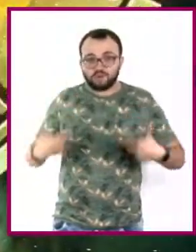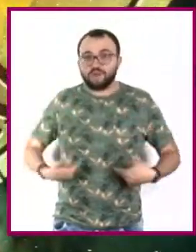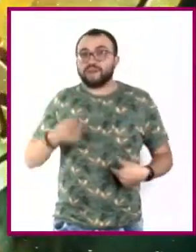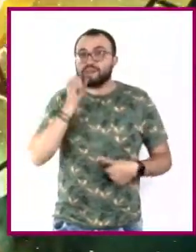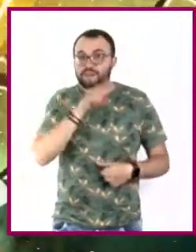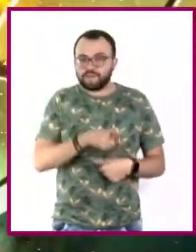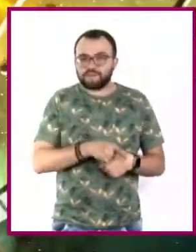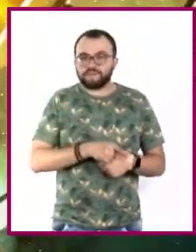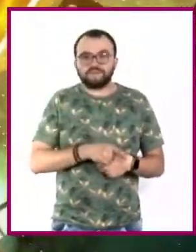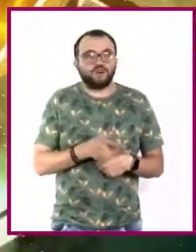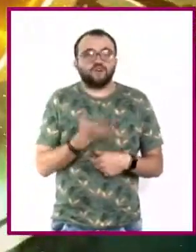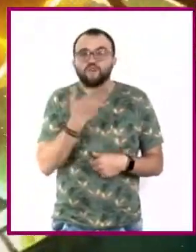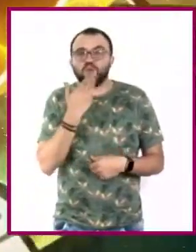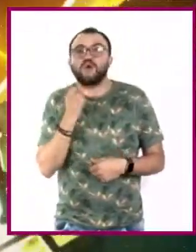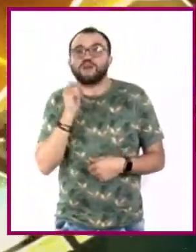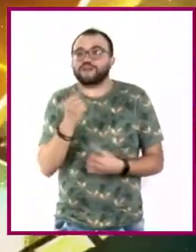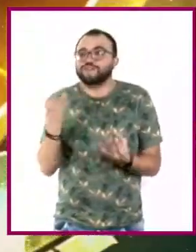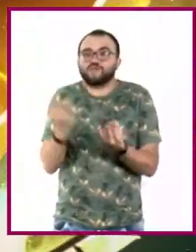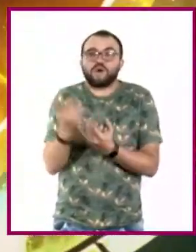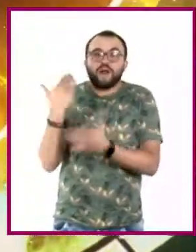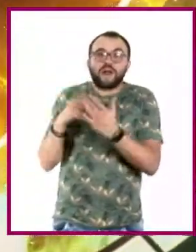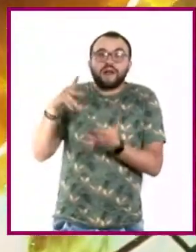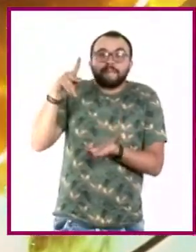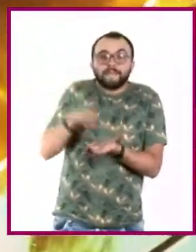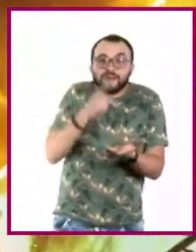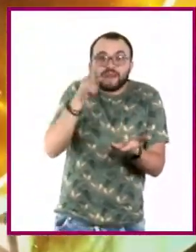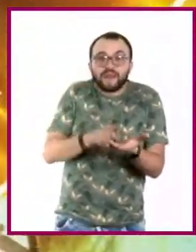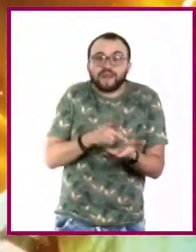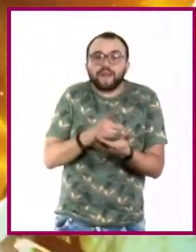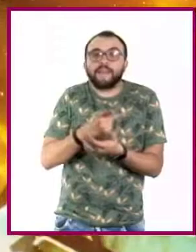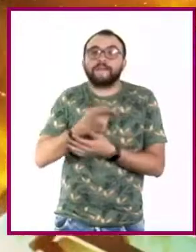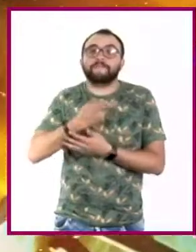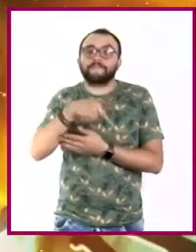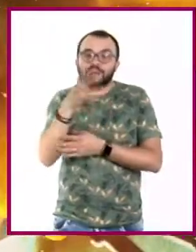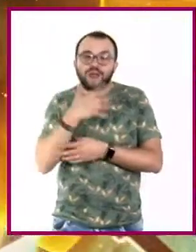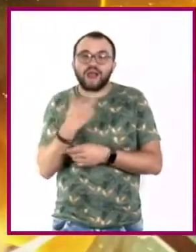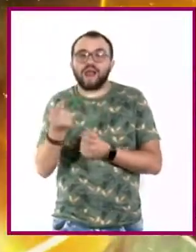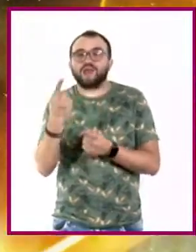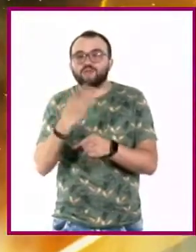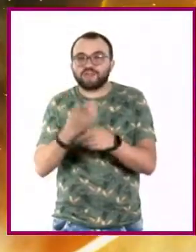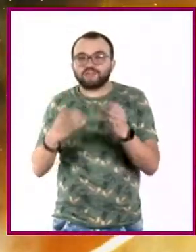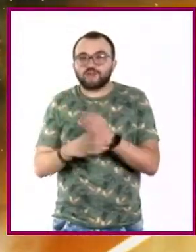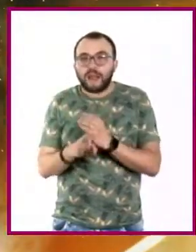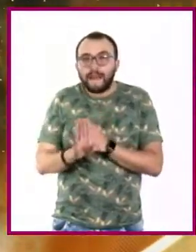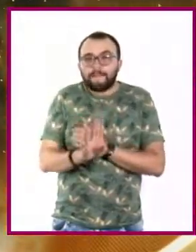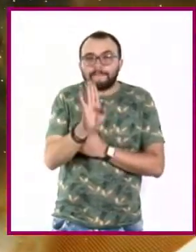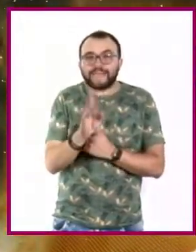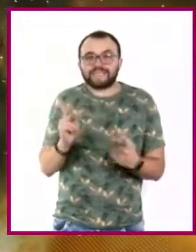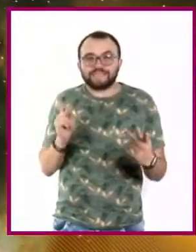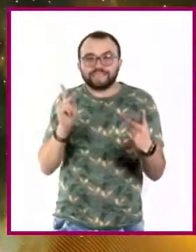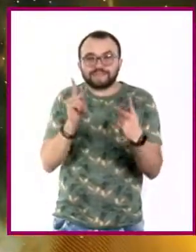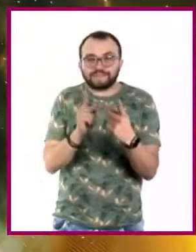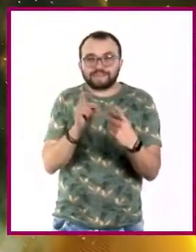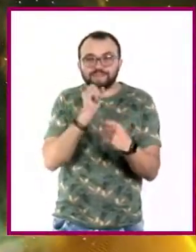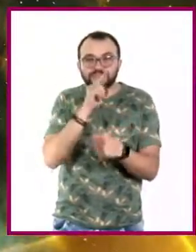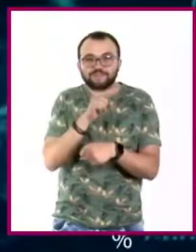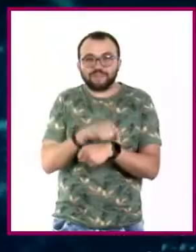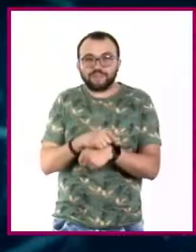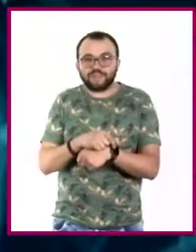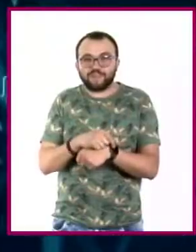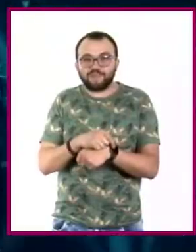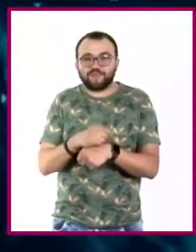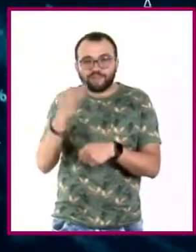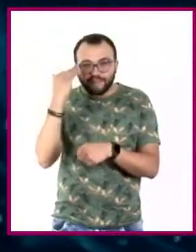Nada se va a repetir de la misma manera, pero habrá situaciones y resultados que se parezcan a otros en el tiempo.